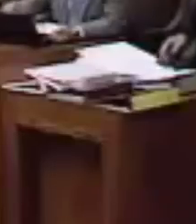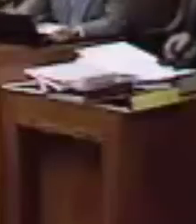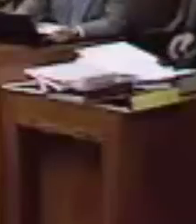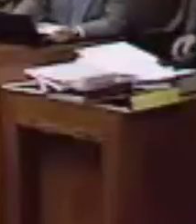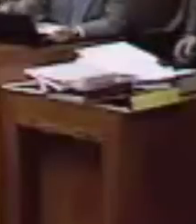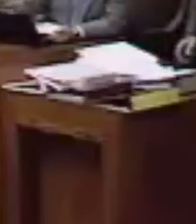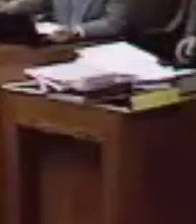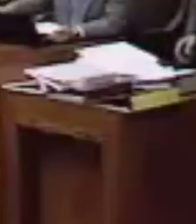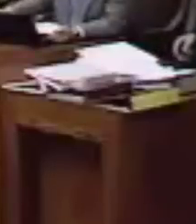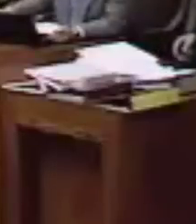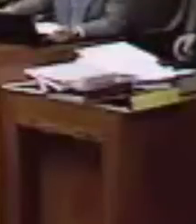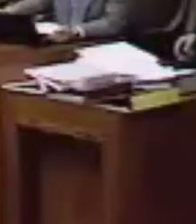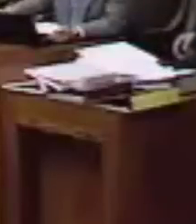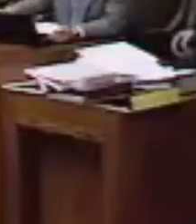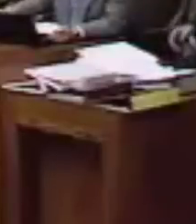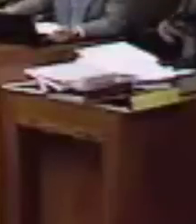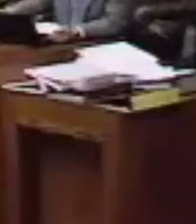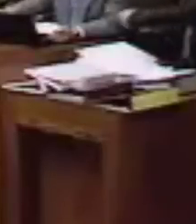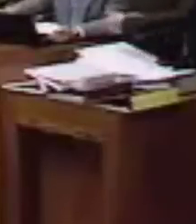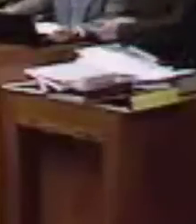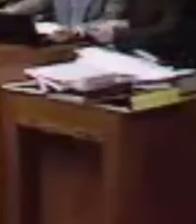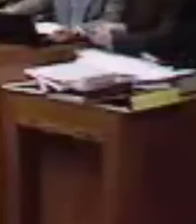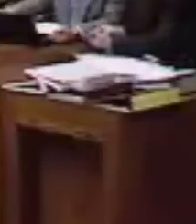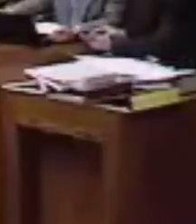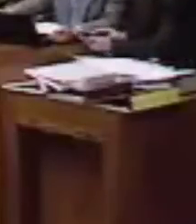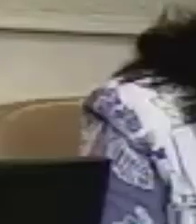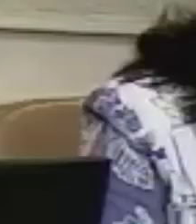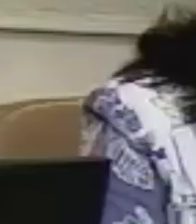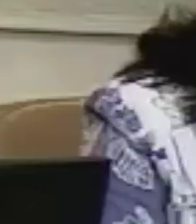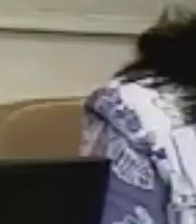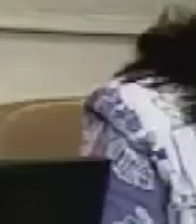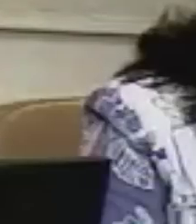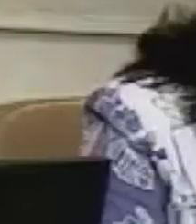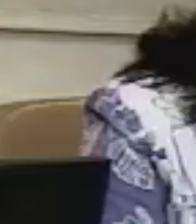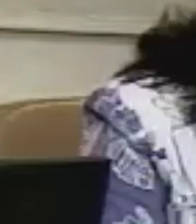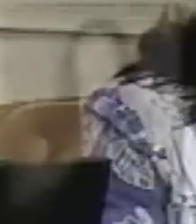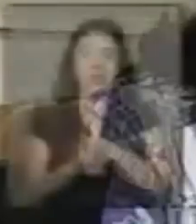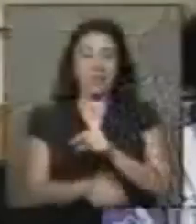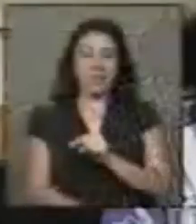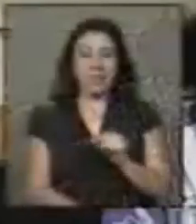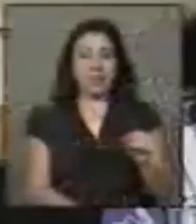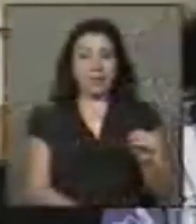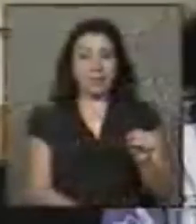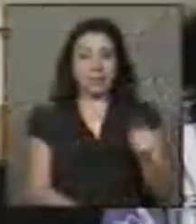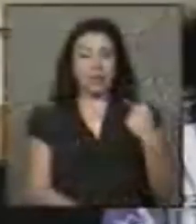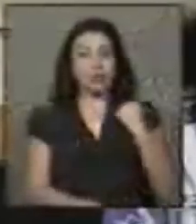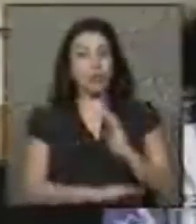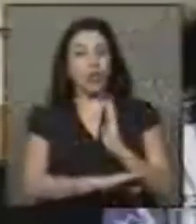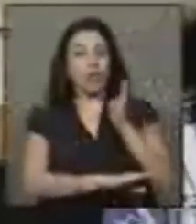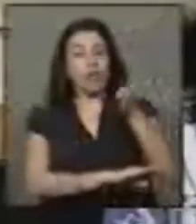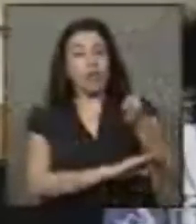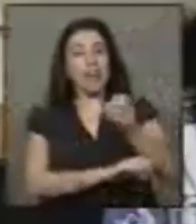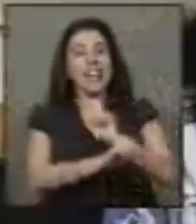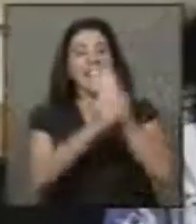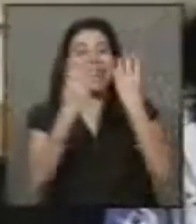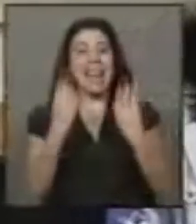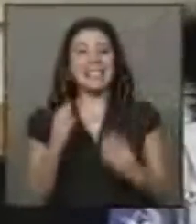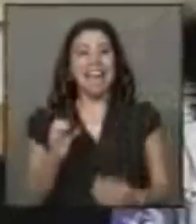Gracias, presidente. Bueno, hace pocos días atrás, el fin de semana pasado, estuve en la cárcel de Hacha, en